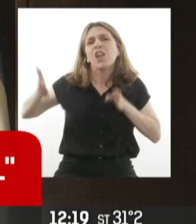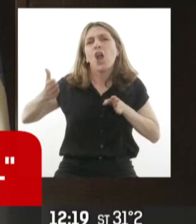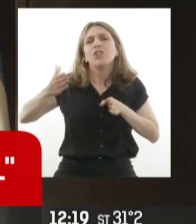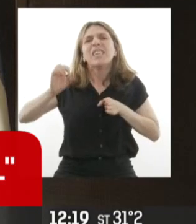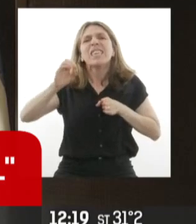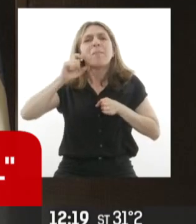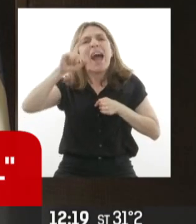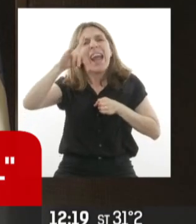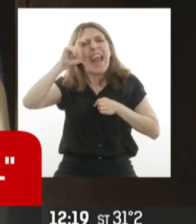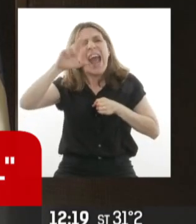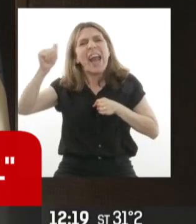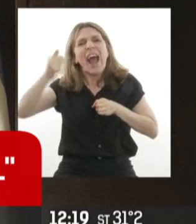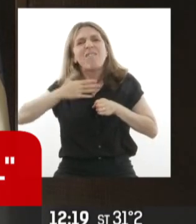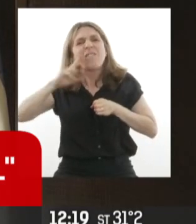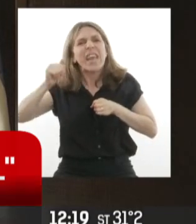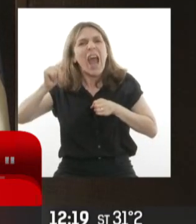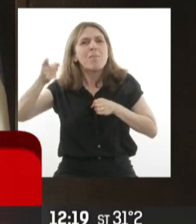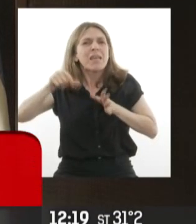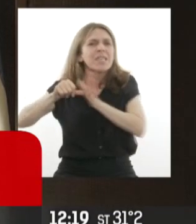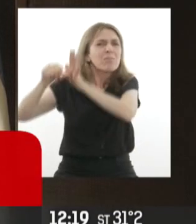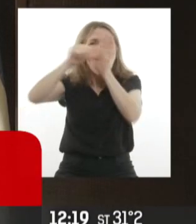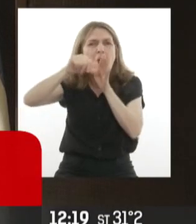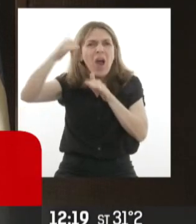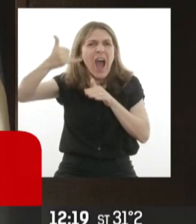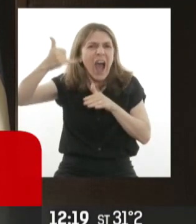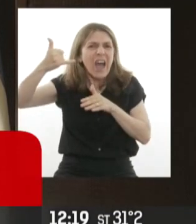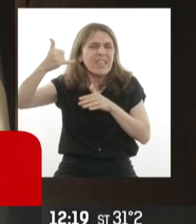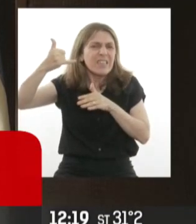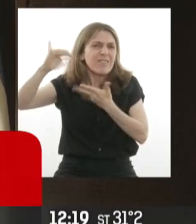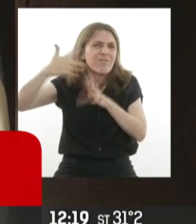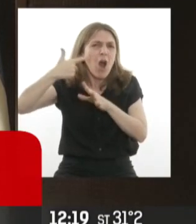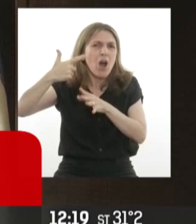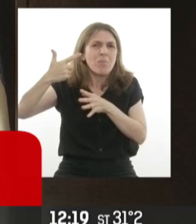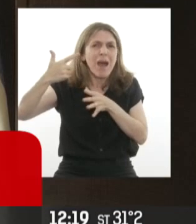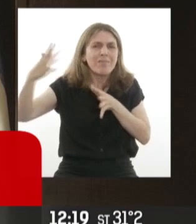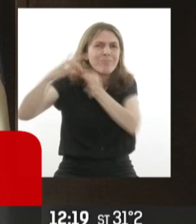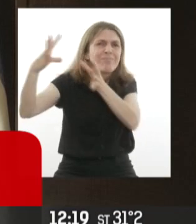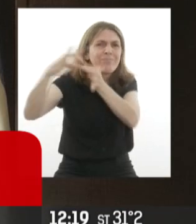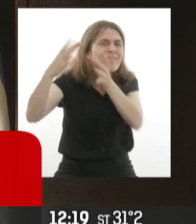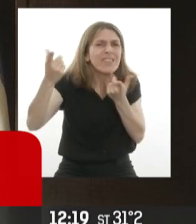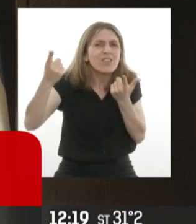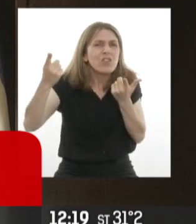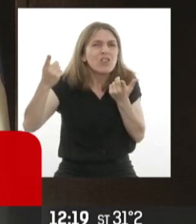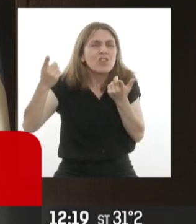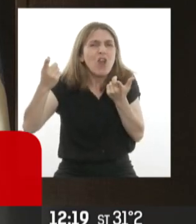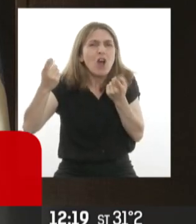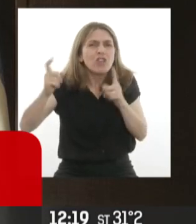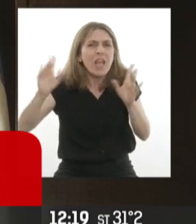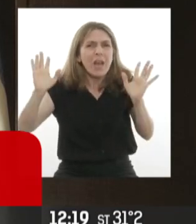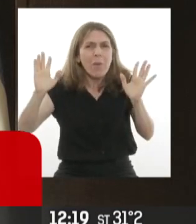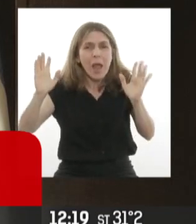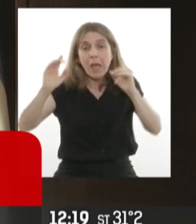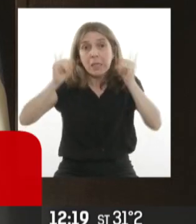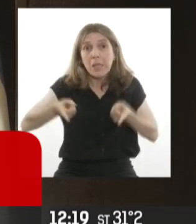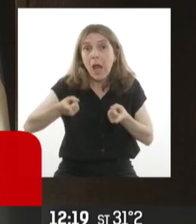de la bipolaridad mundial y no tuvo ningún sentido eso. Y hemos conocido